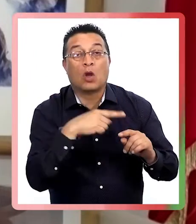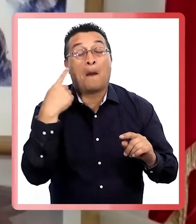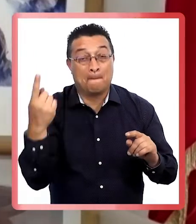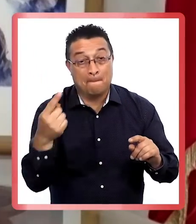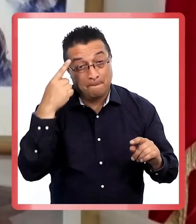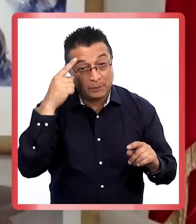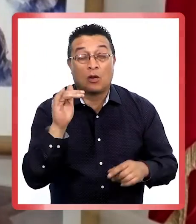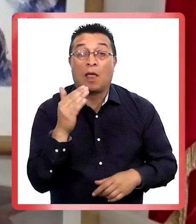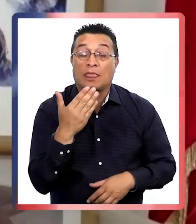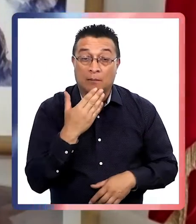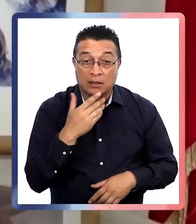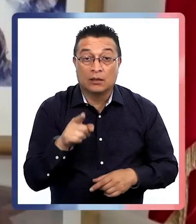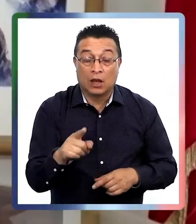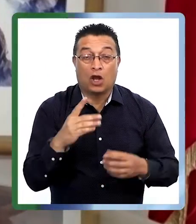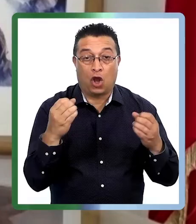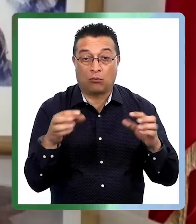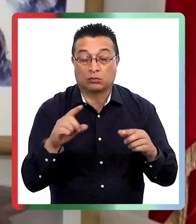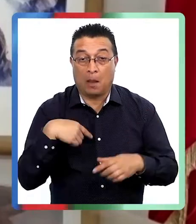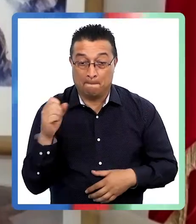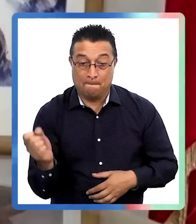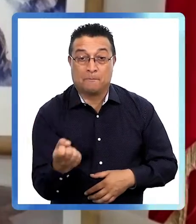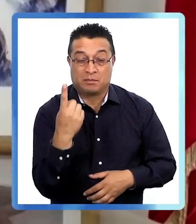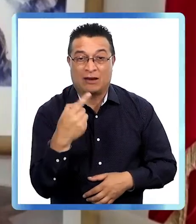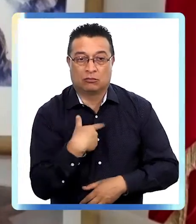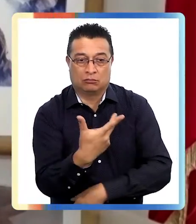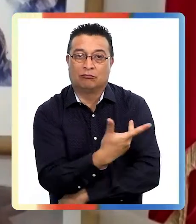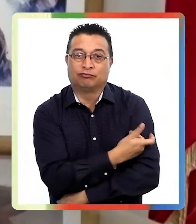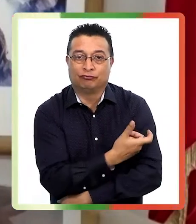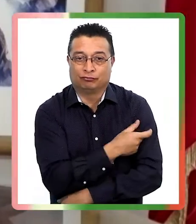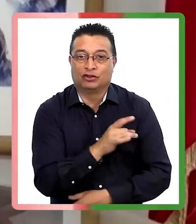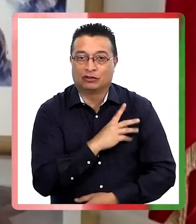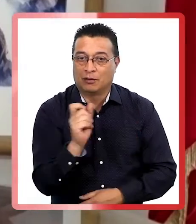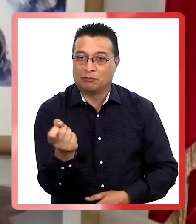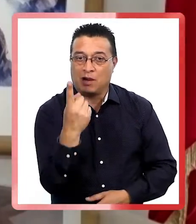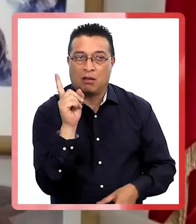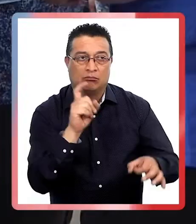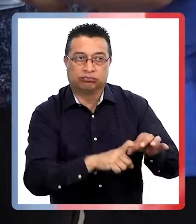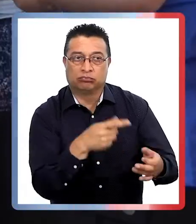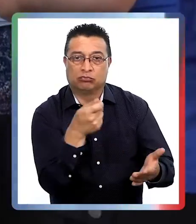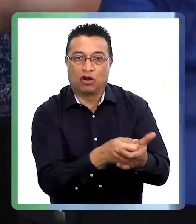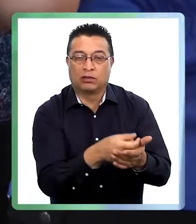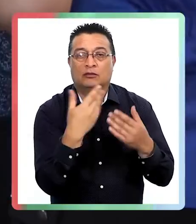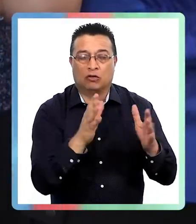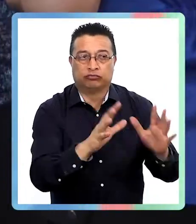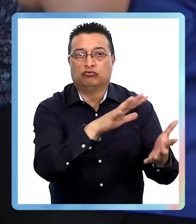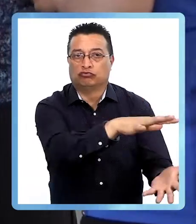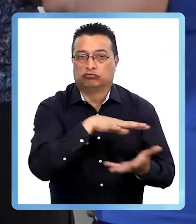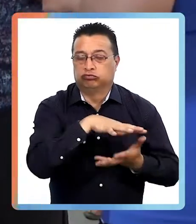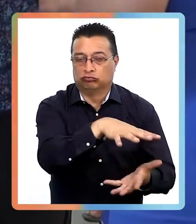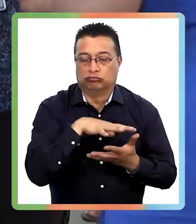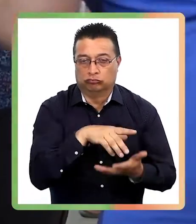Pero digamos también que con oportunidad fuimos los primeros en tener vacunas para nuestros compatriotas, fuimos los primeros en